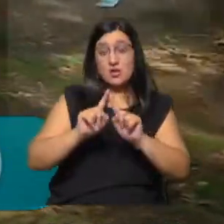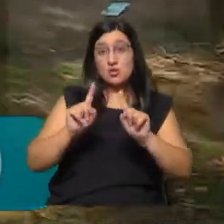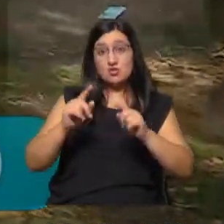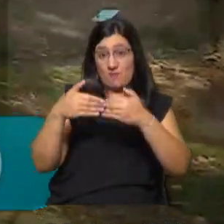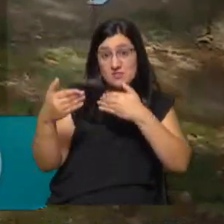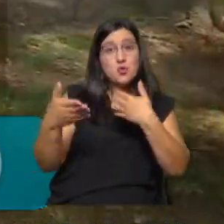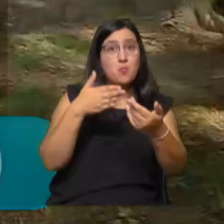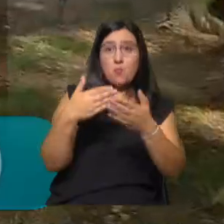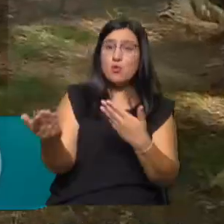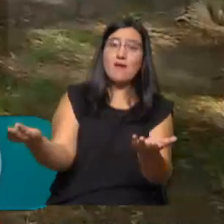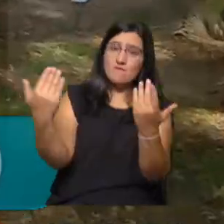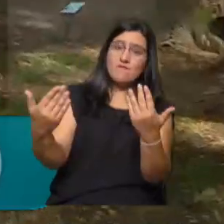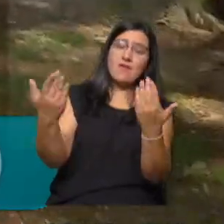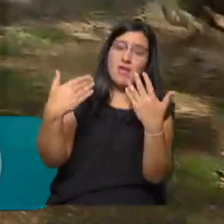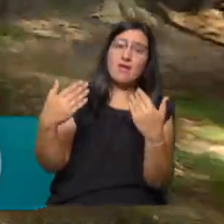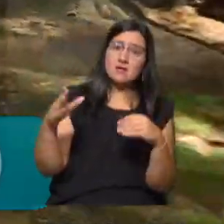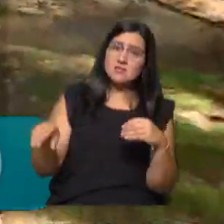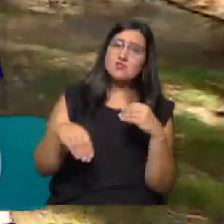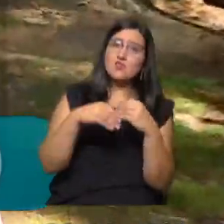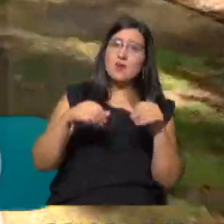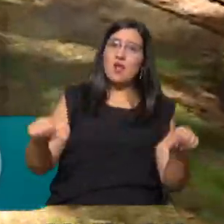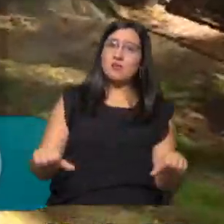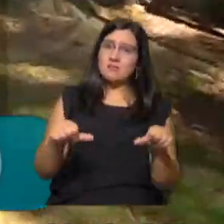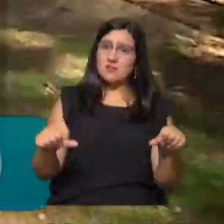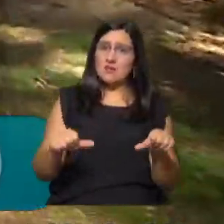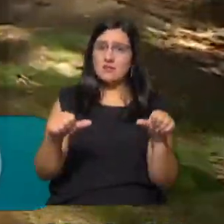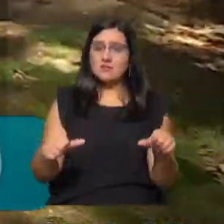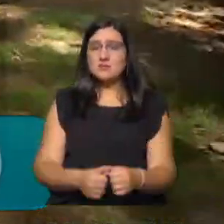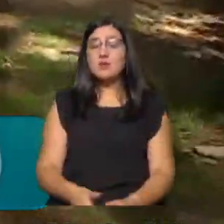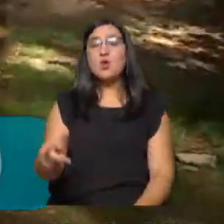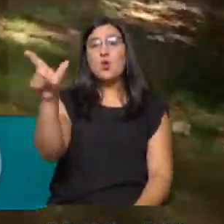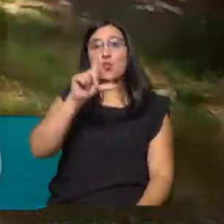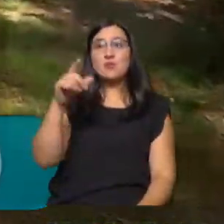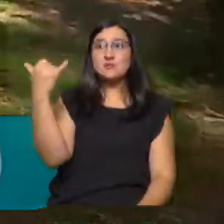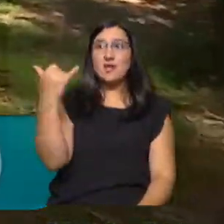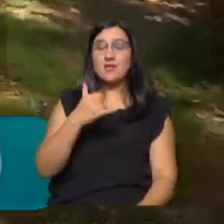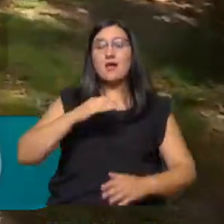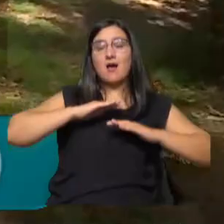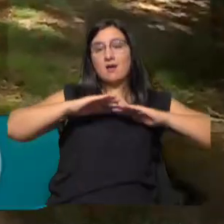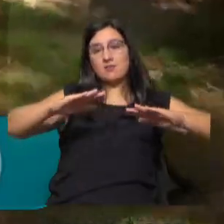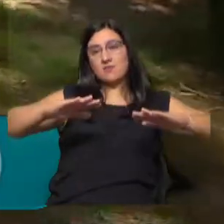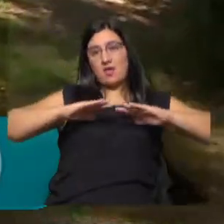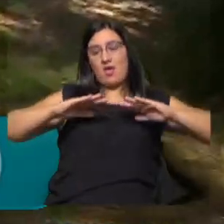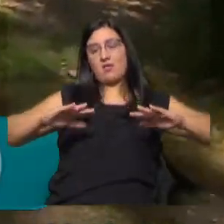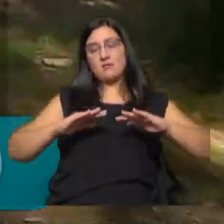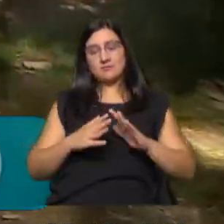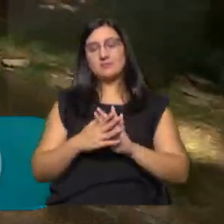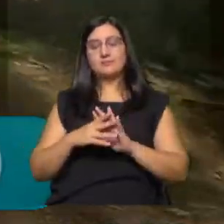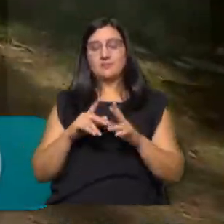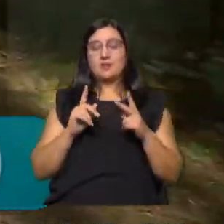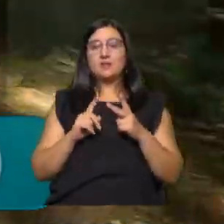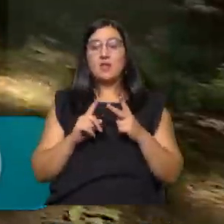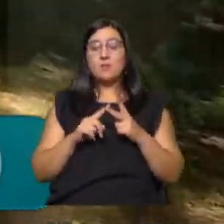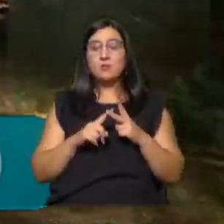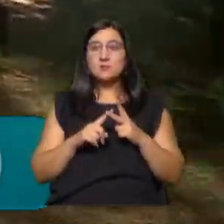a las actividades. ¡Qué bueno! ¿Verdad? En los lunes tenemos actividades de ese tipo. Después, ahora se